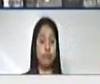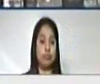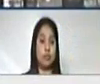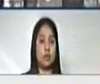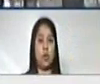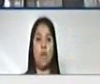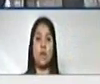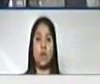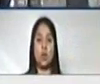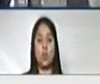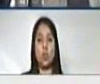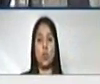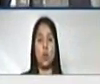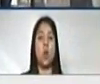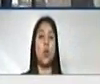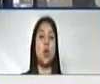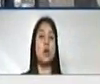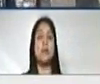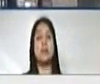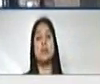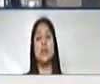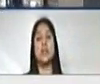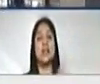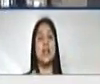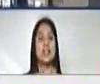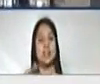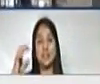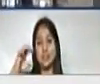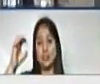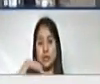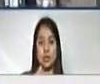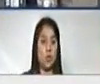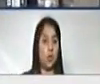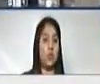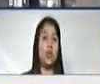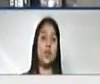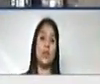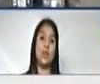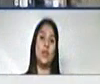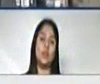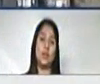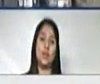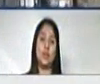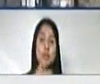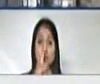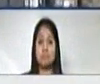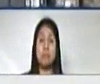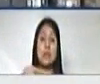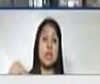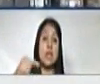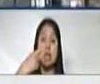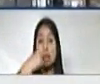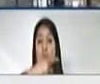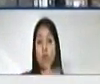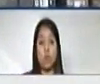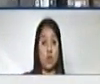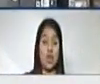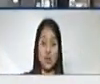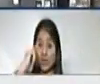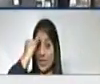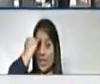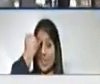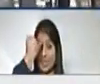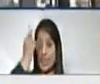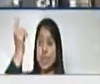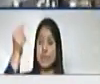guardia porque la situación es complicada en suelo guatemalteco, como en el resto del mundo si hablamos de la pandemia. Si bien es cierto, algunos países ya han